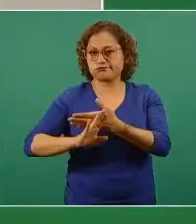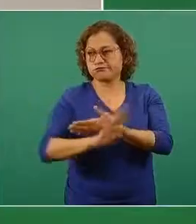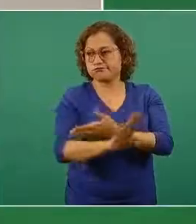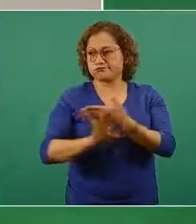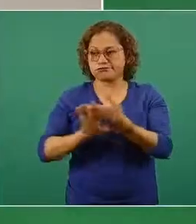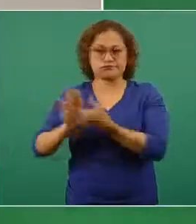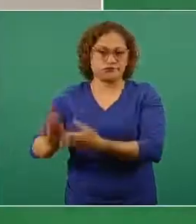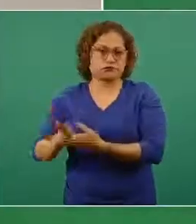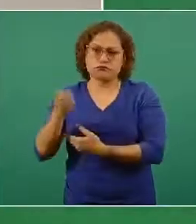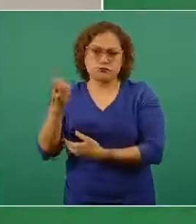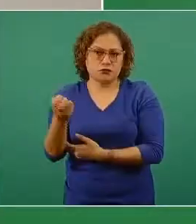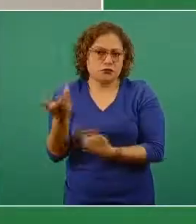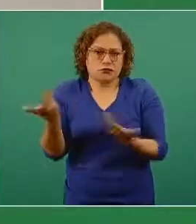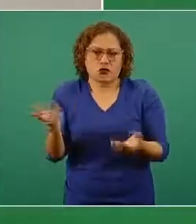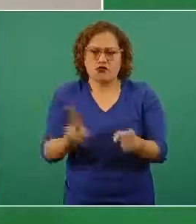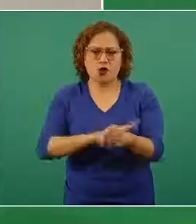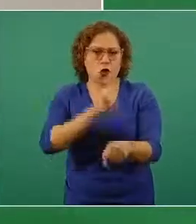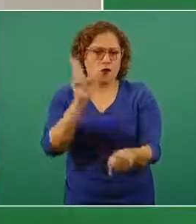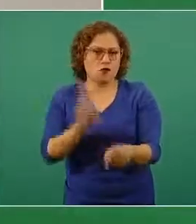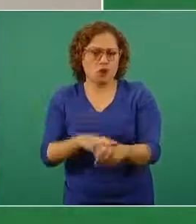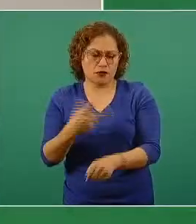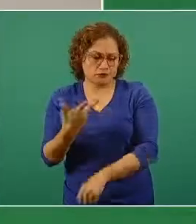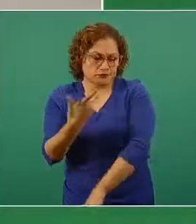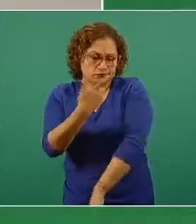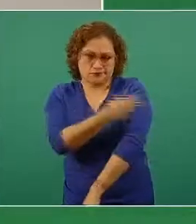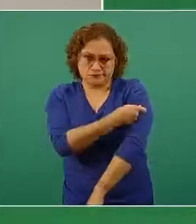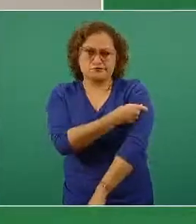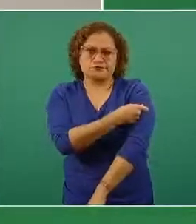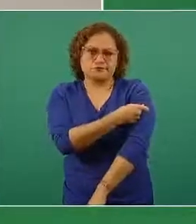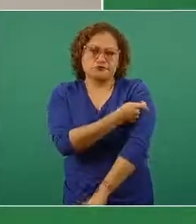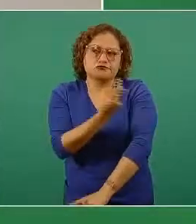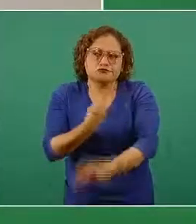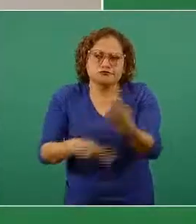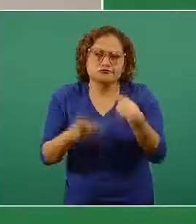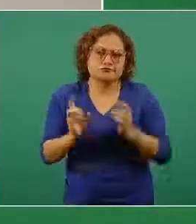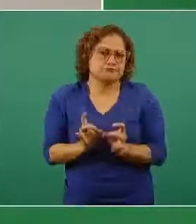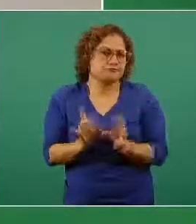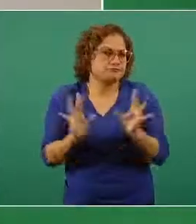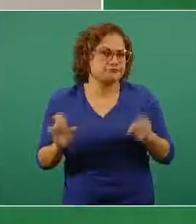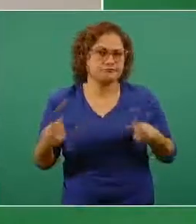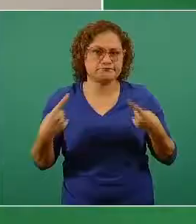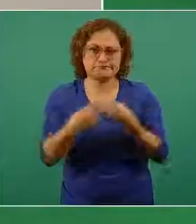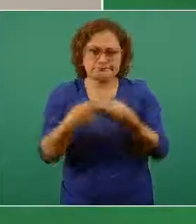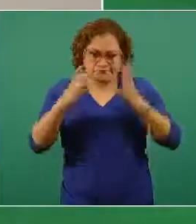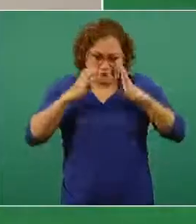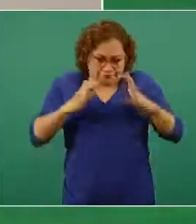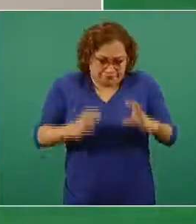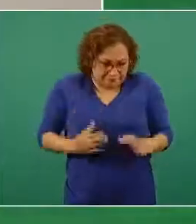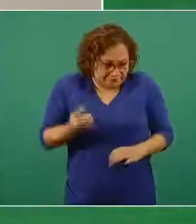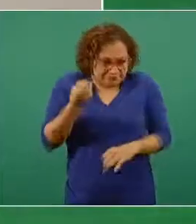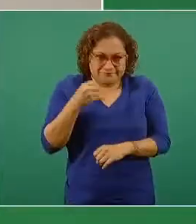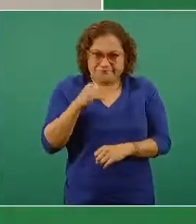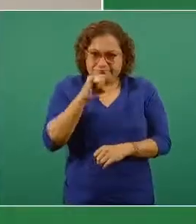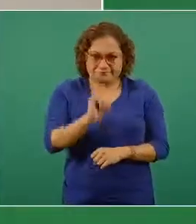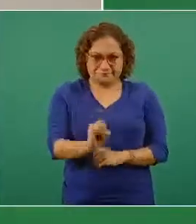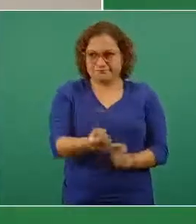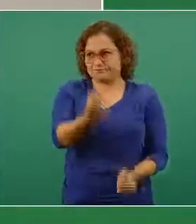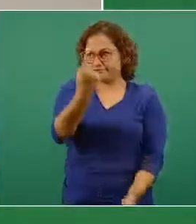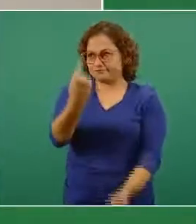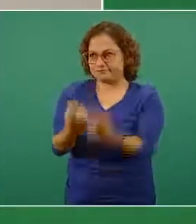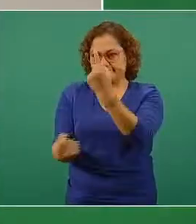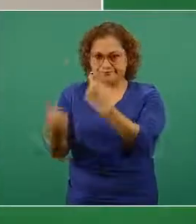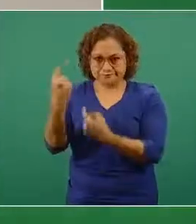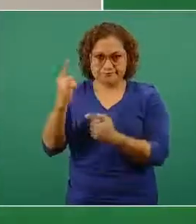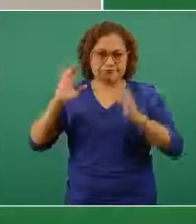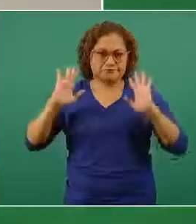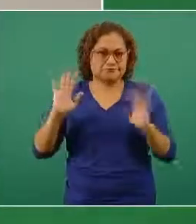se esperan eventos que puedan desarrollarse en algunas personas susceptibles, que sean obviamente alérgicas a